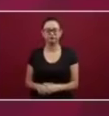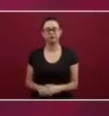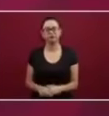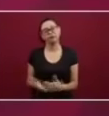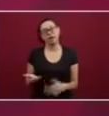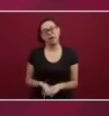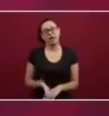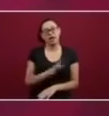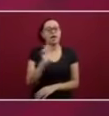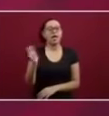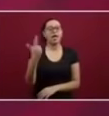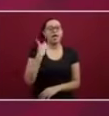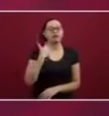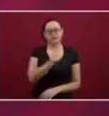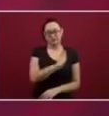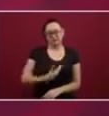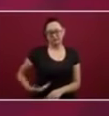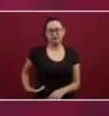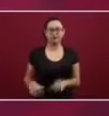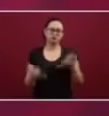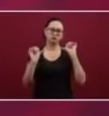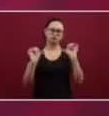subasta, Alejandro, sería de joyas,